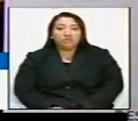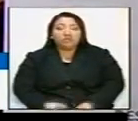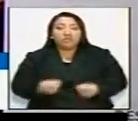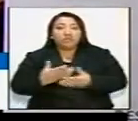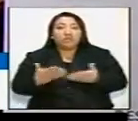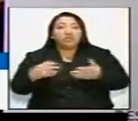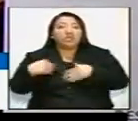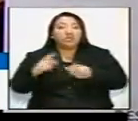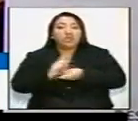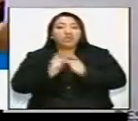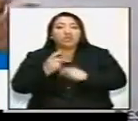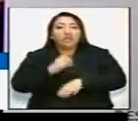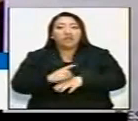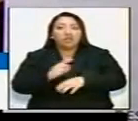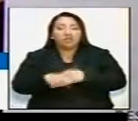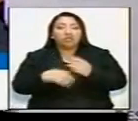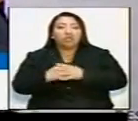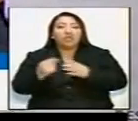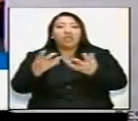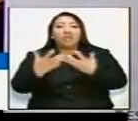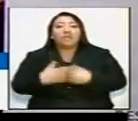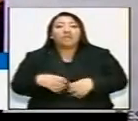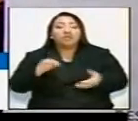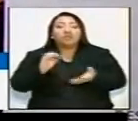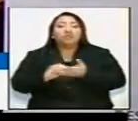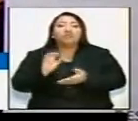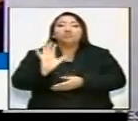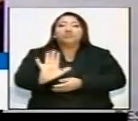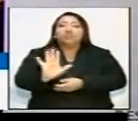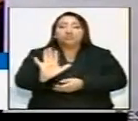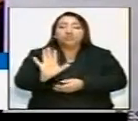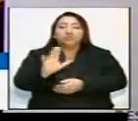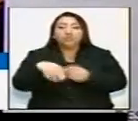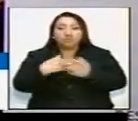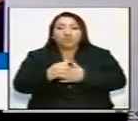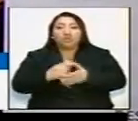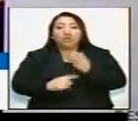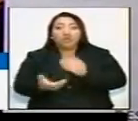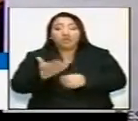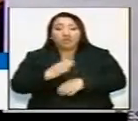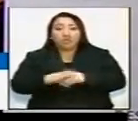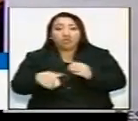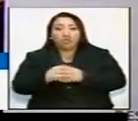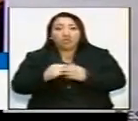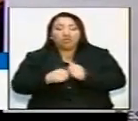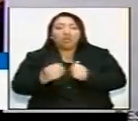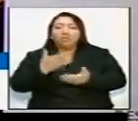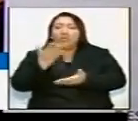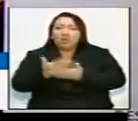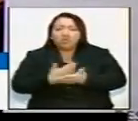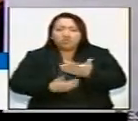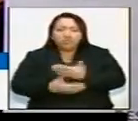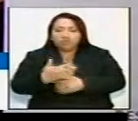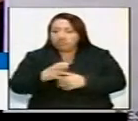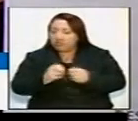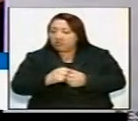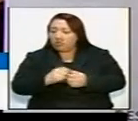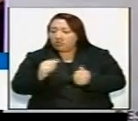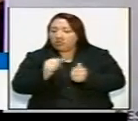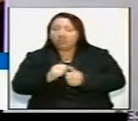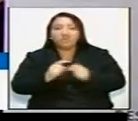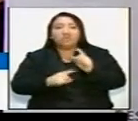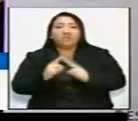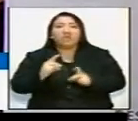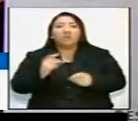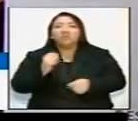elevar el desarrollo de las compañías y que no sean idealmente muy restrictivos por la burocracia o por